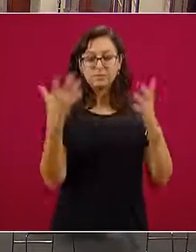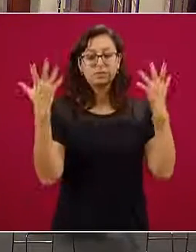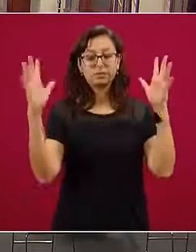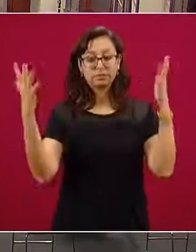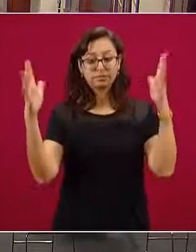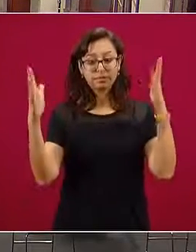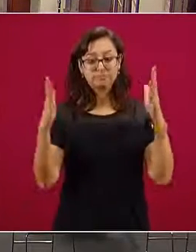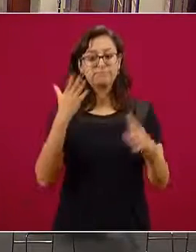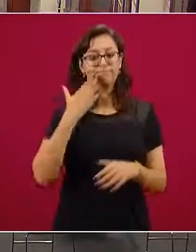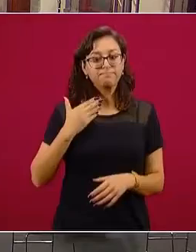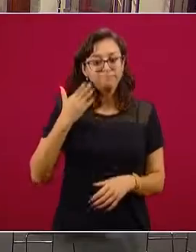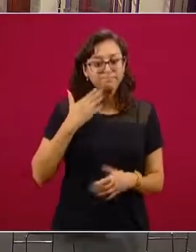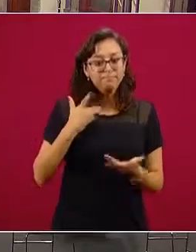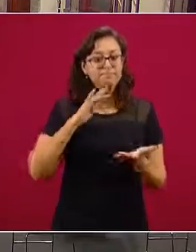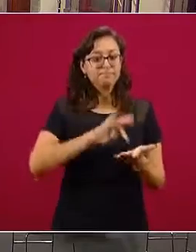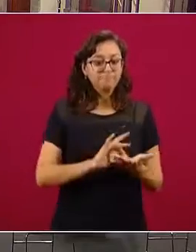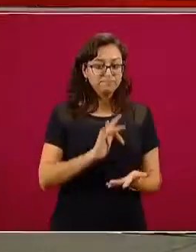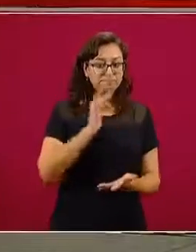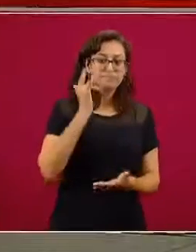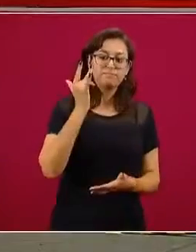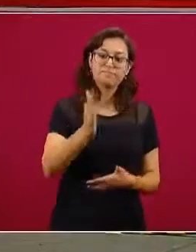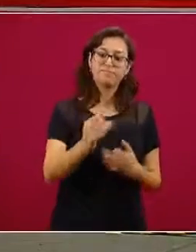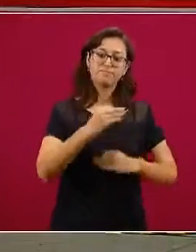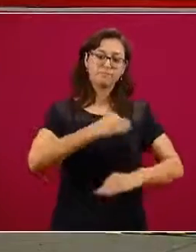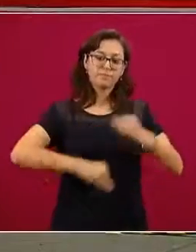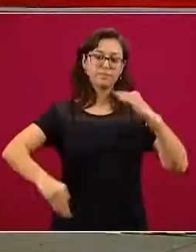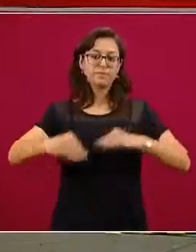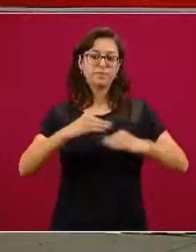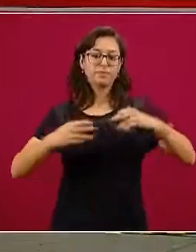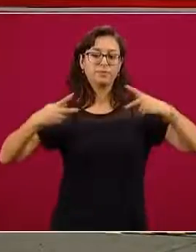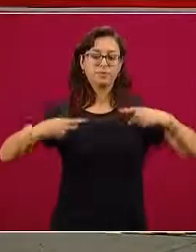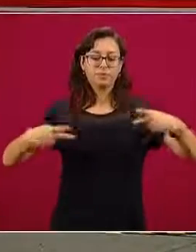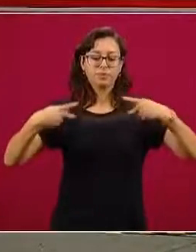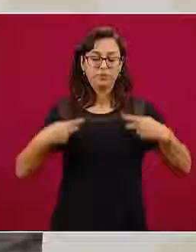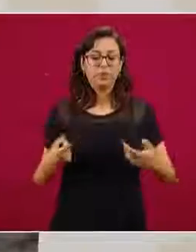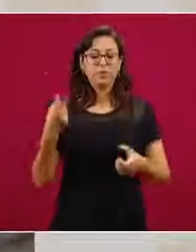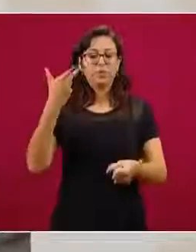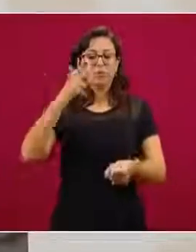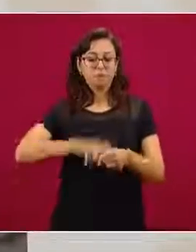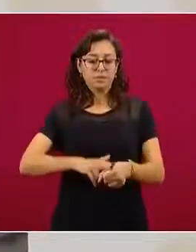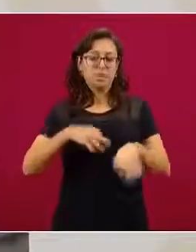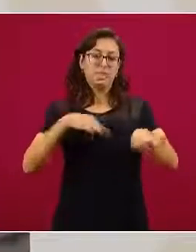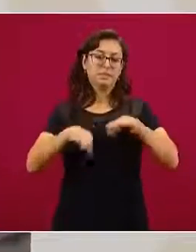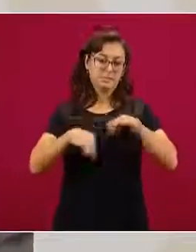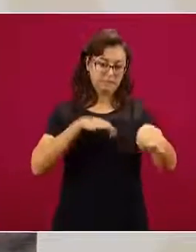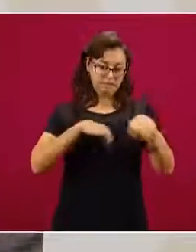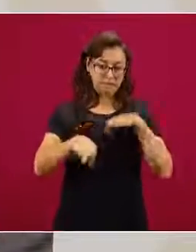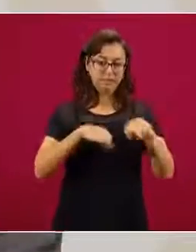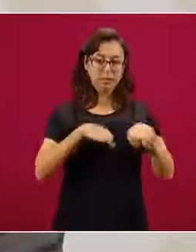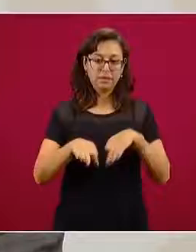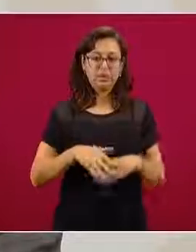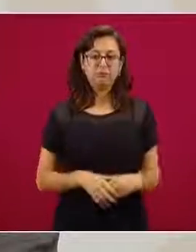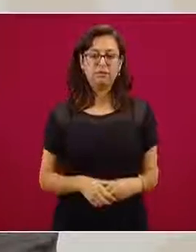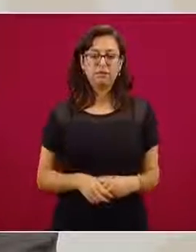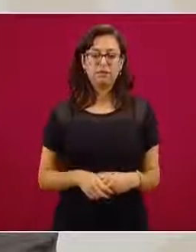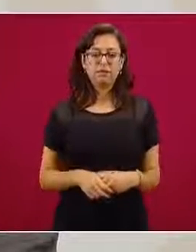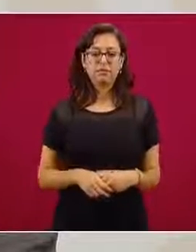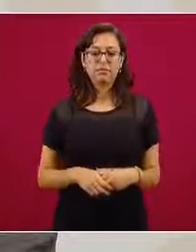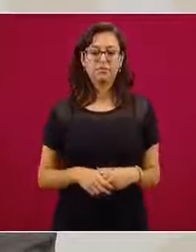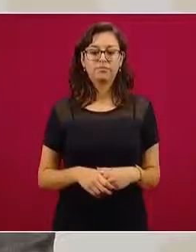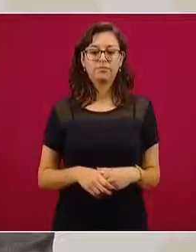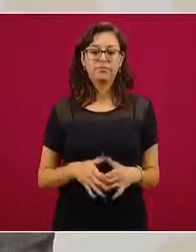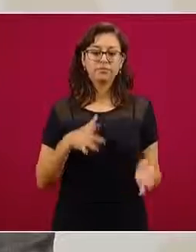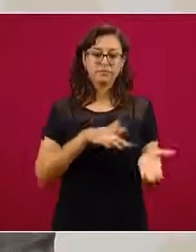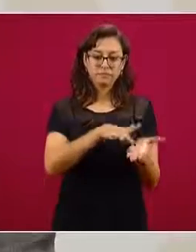expresamos un gesto de agradecimiento a todas las personas que están trabajando en las instituciones de salud y